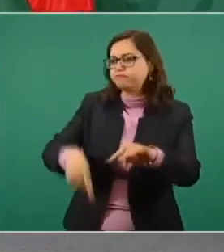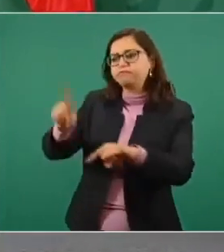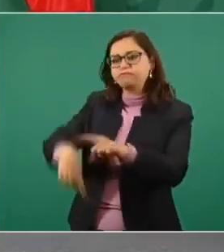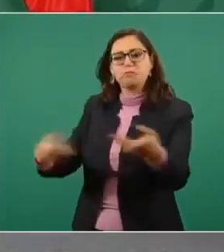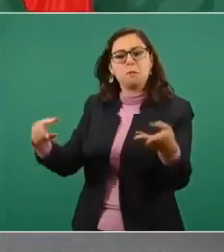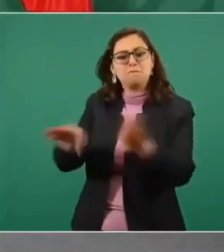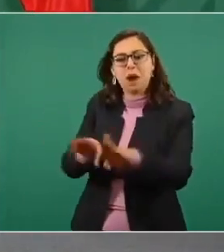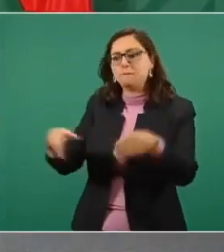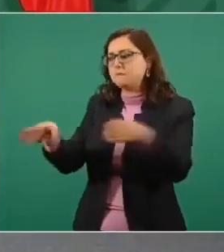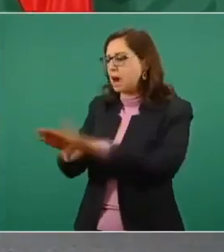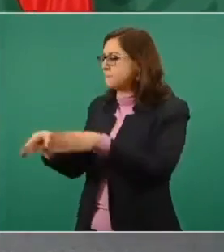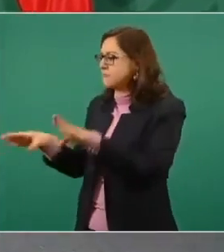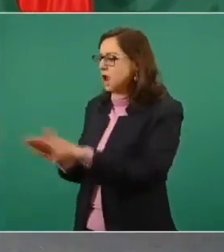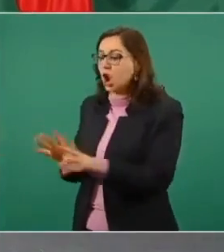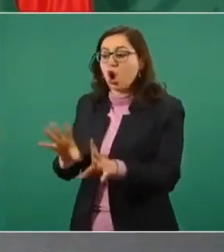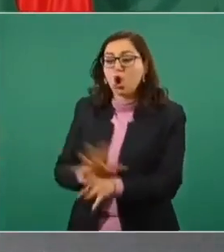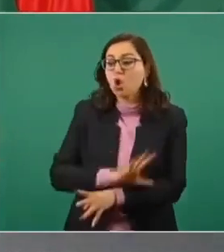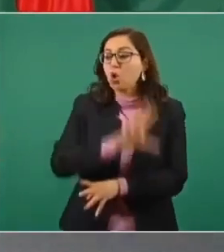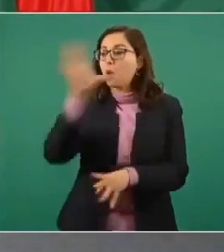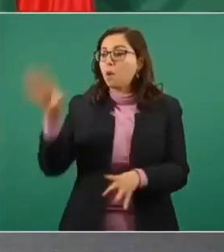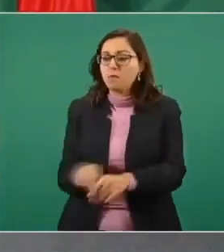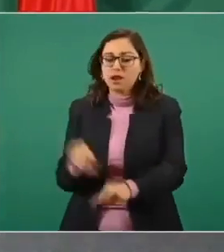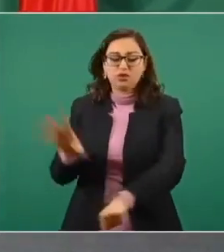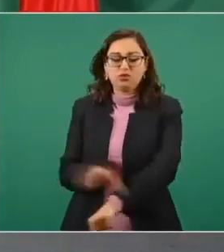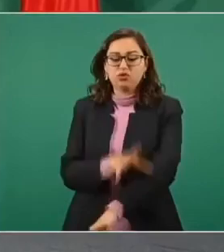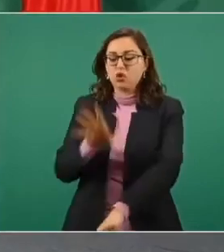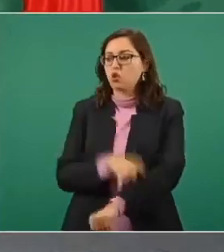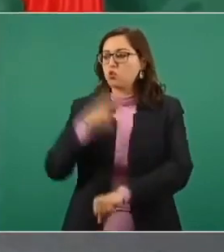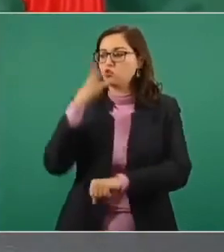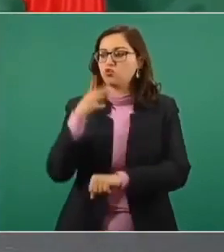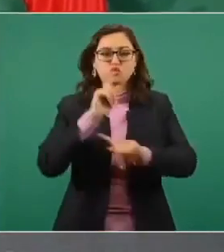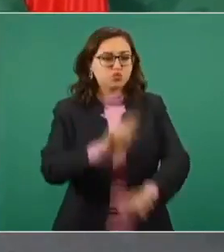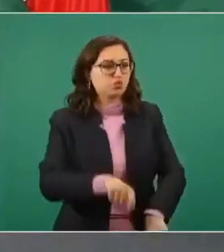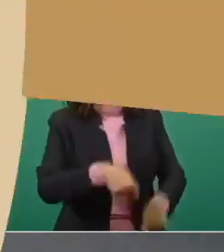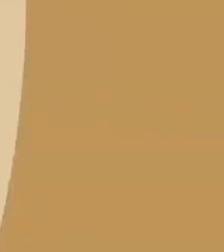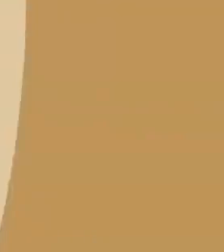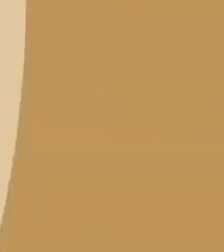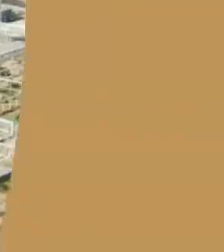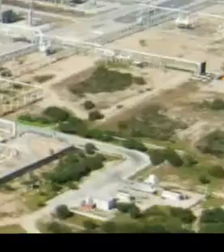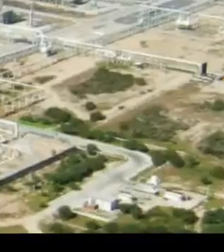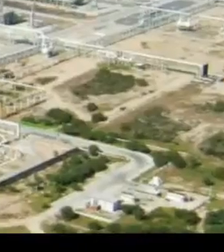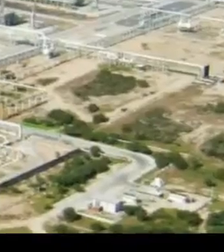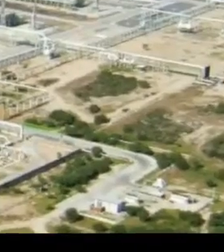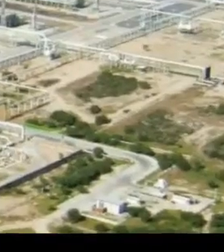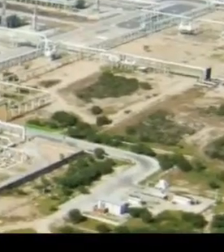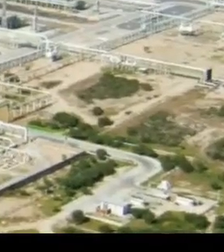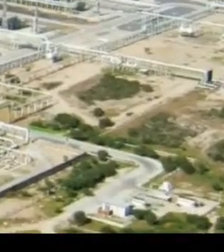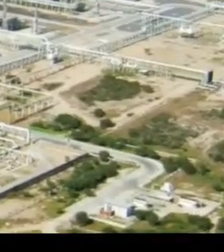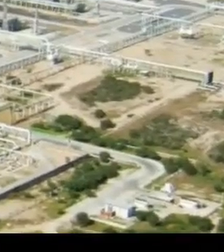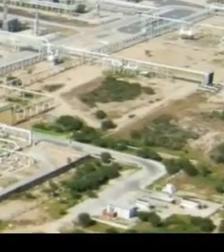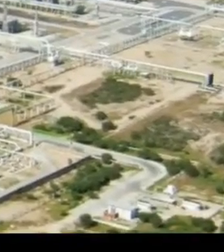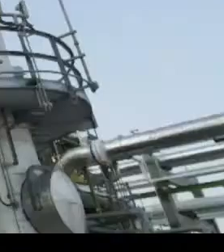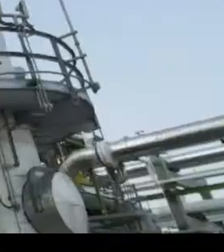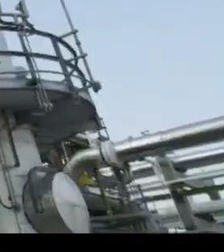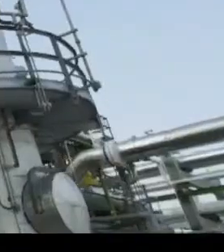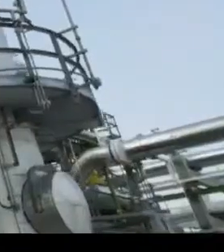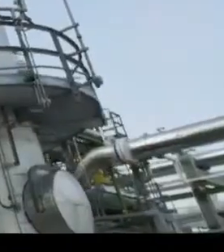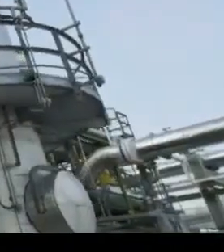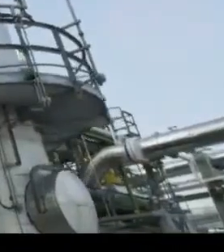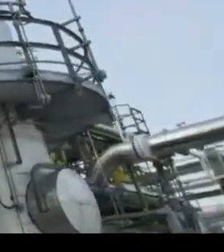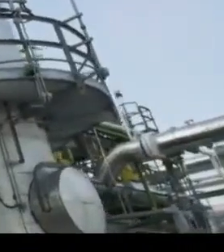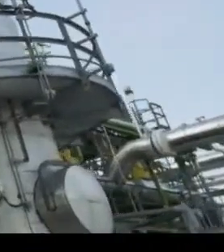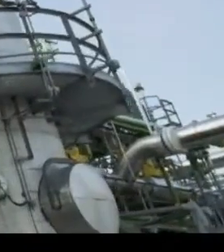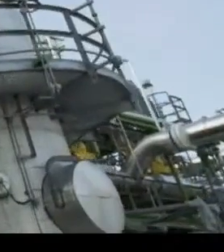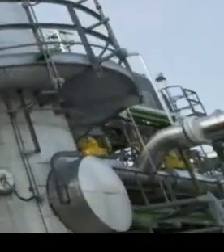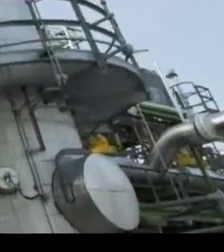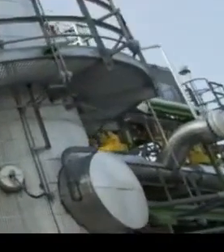para que todo el mercado de la industria eléctrica le quedara a particulares. Además, el presidente explicó las razones